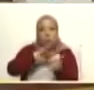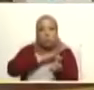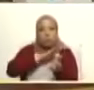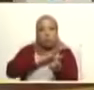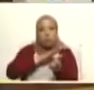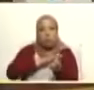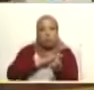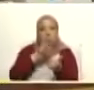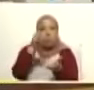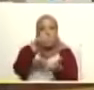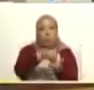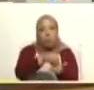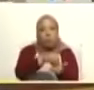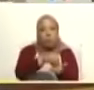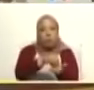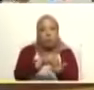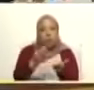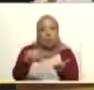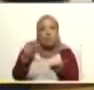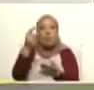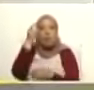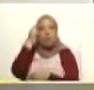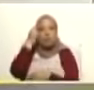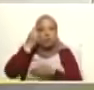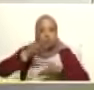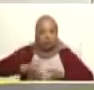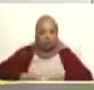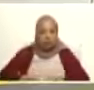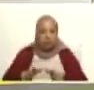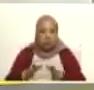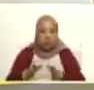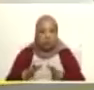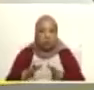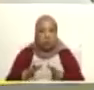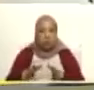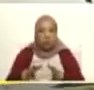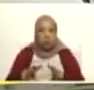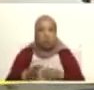y luego pone su fecha de nacimiento.